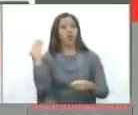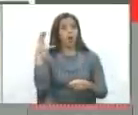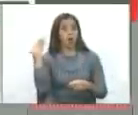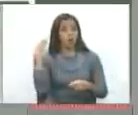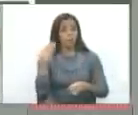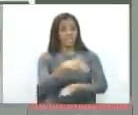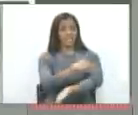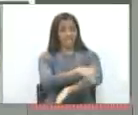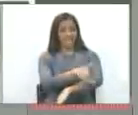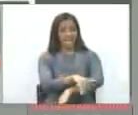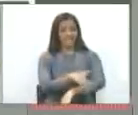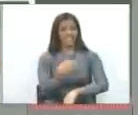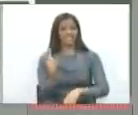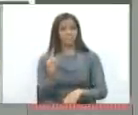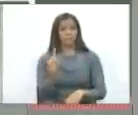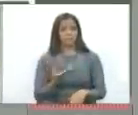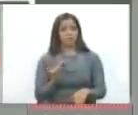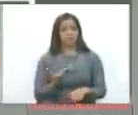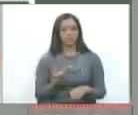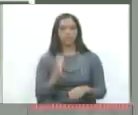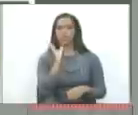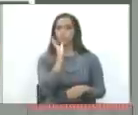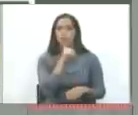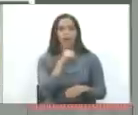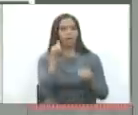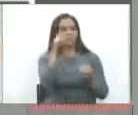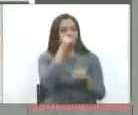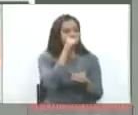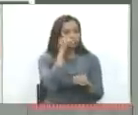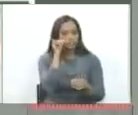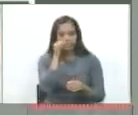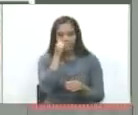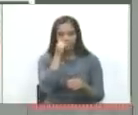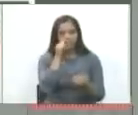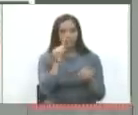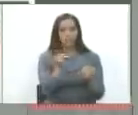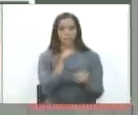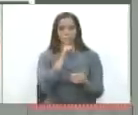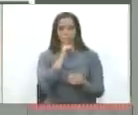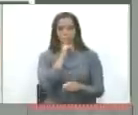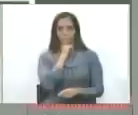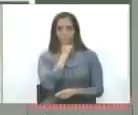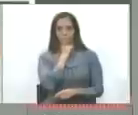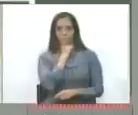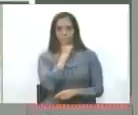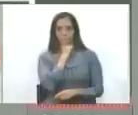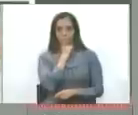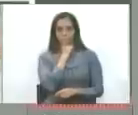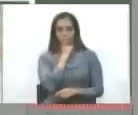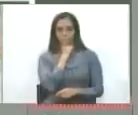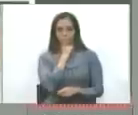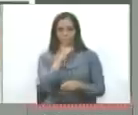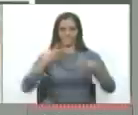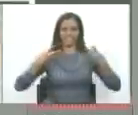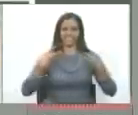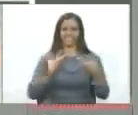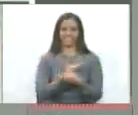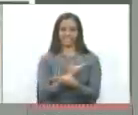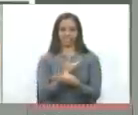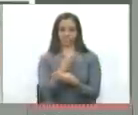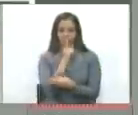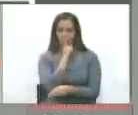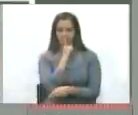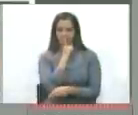las principales ciudades, y no hay ningún medio de comunicación que saque nada, que diga nada. Miles de estudiantes